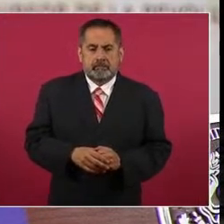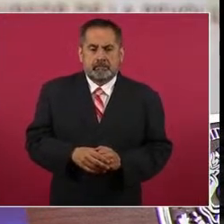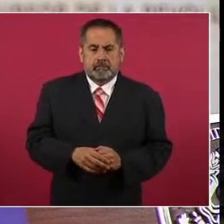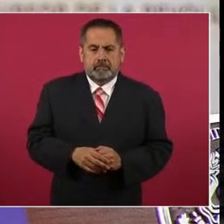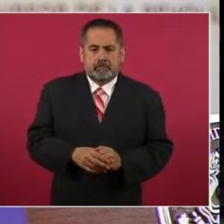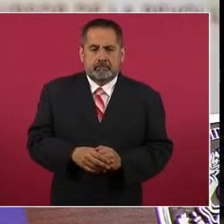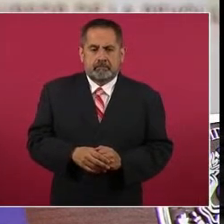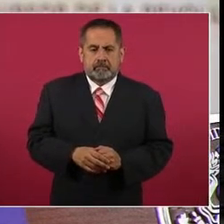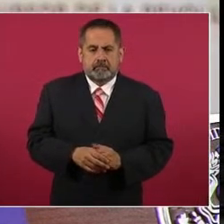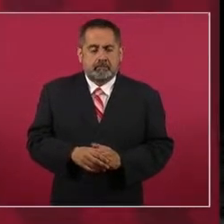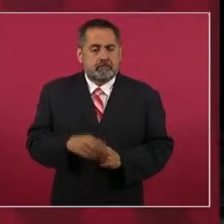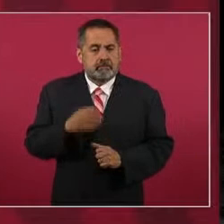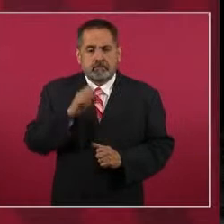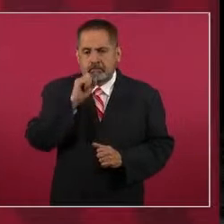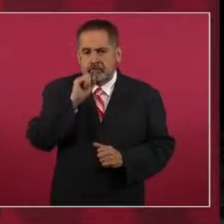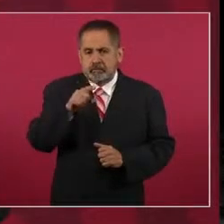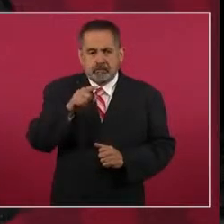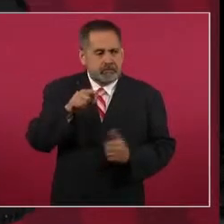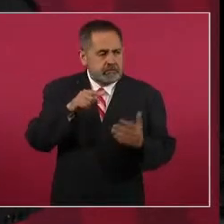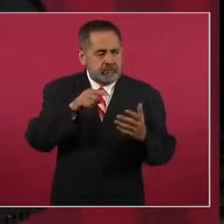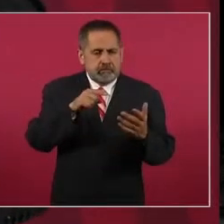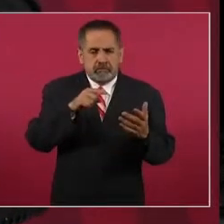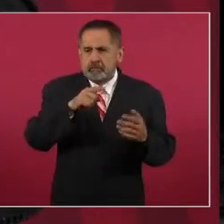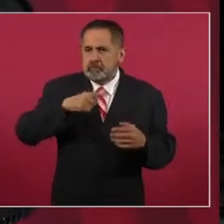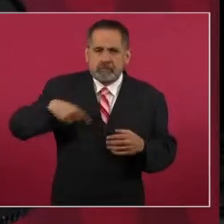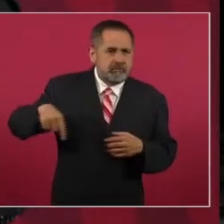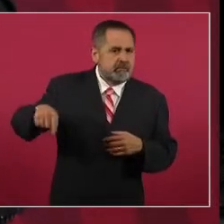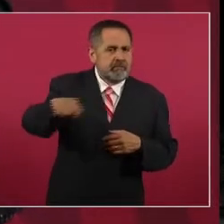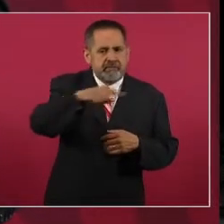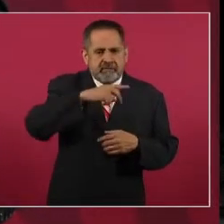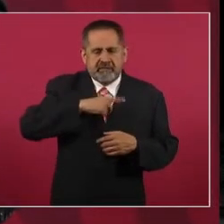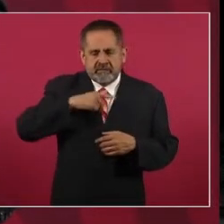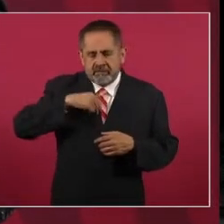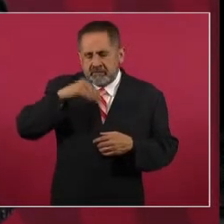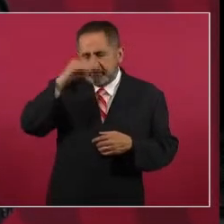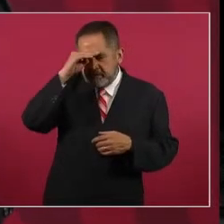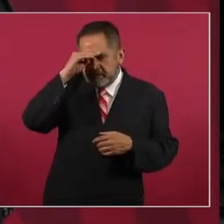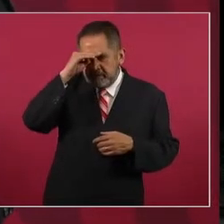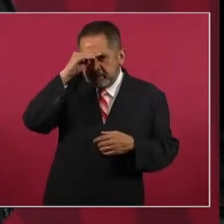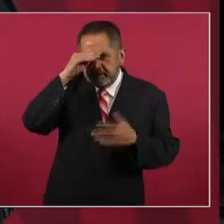y todos tenemos qué están pidiendo